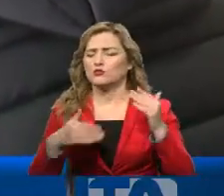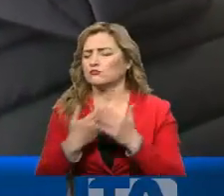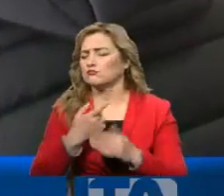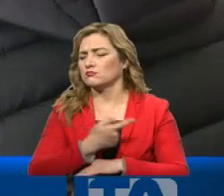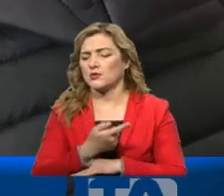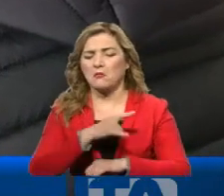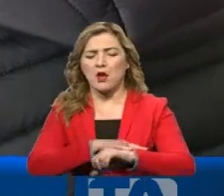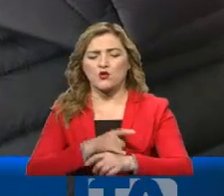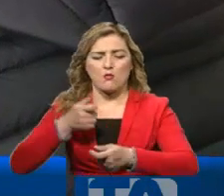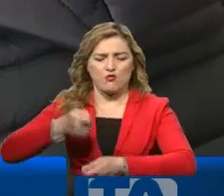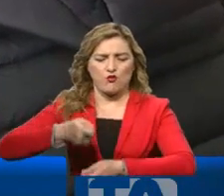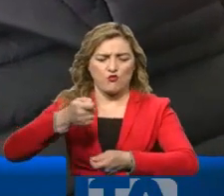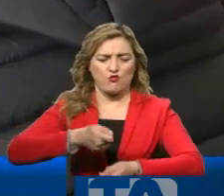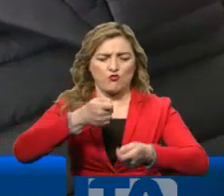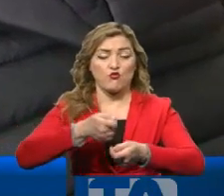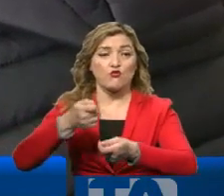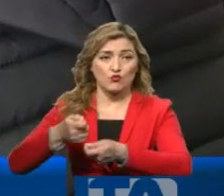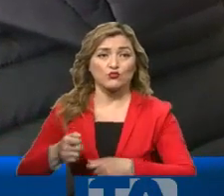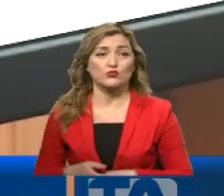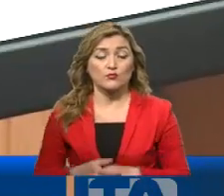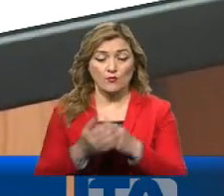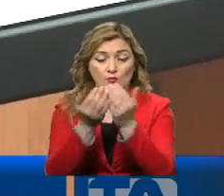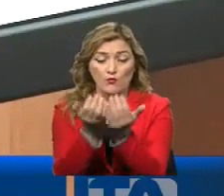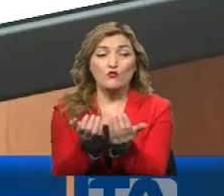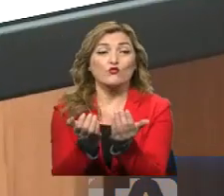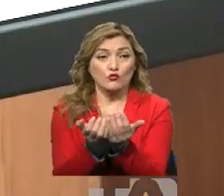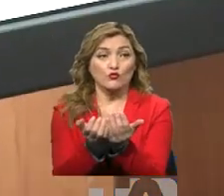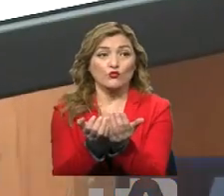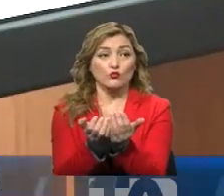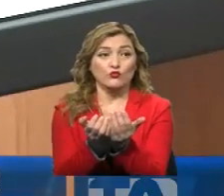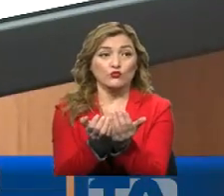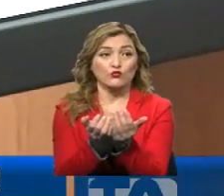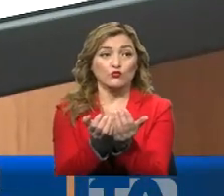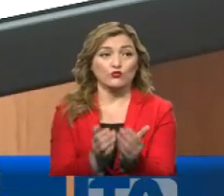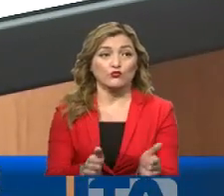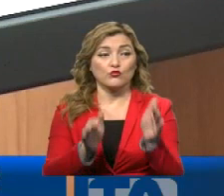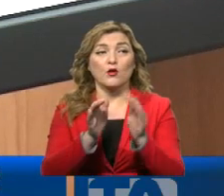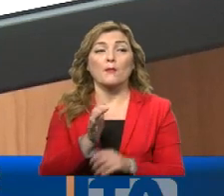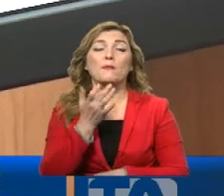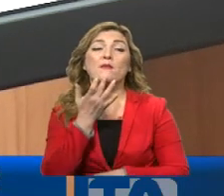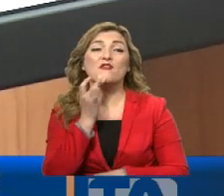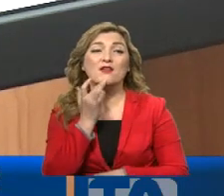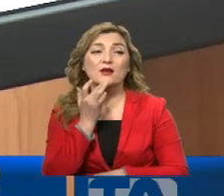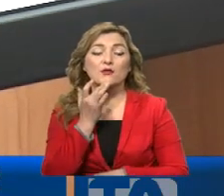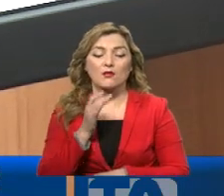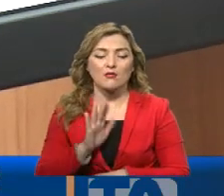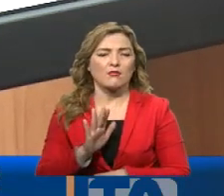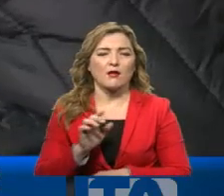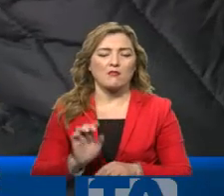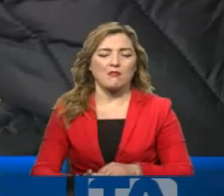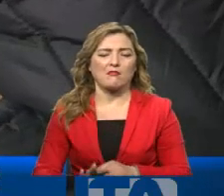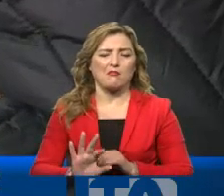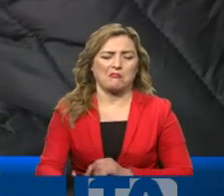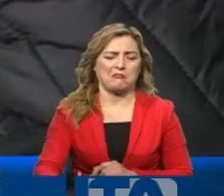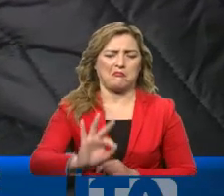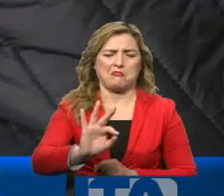del baño, ¿ya? Al momento de tener su basura, va a tener un tacho de basura, preferiblemente de pedal, va a poner una funda de basura y va a poner